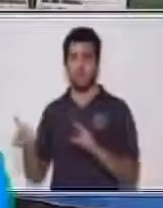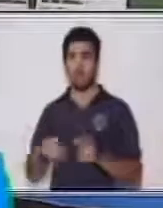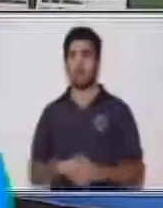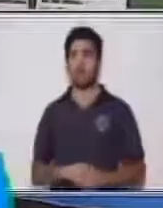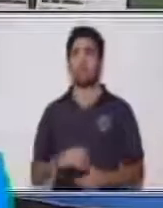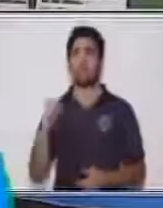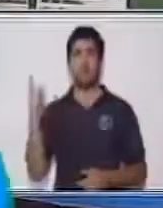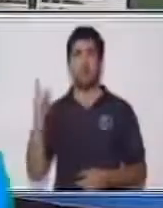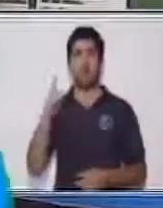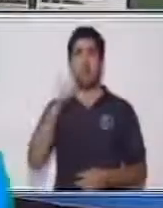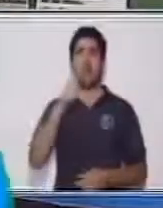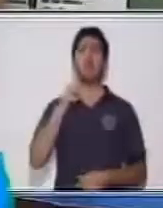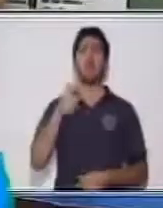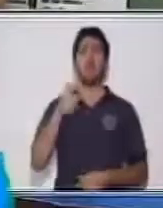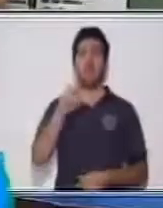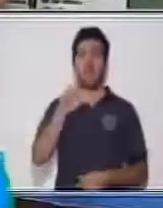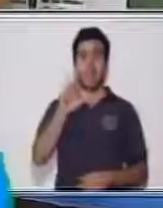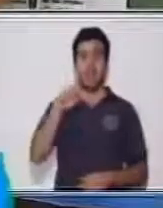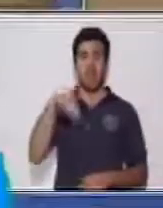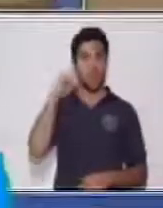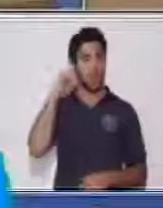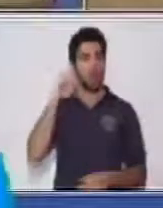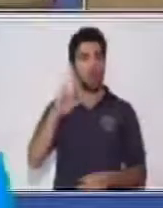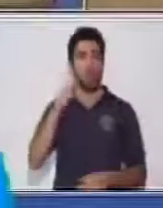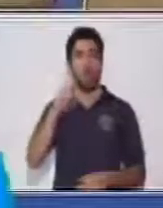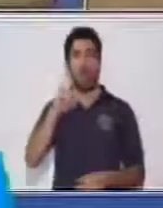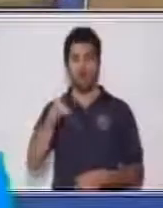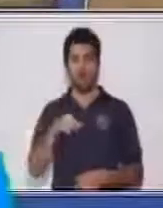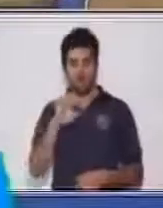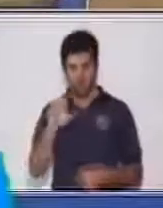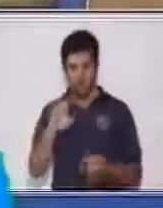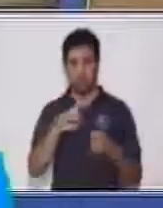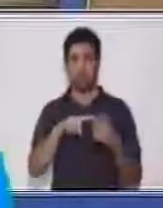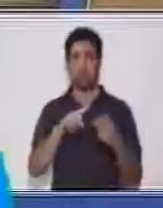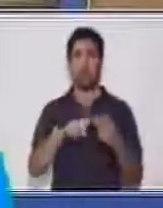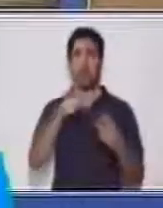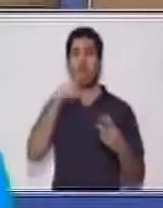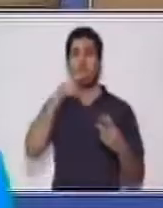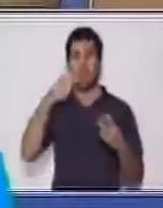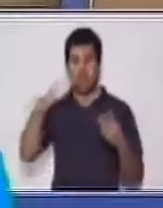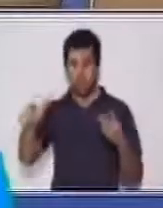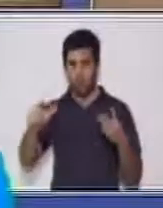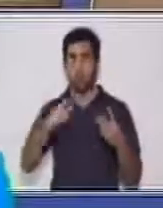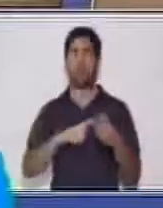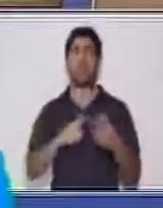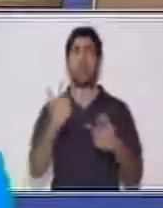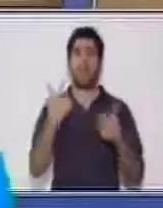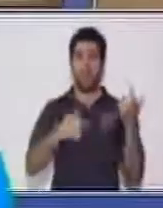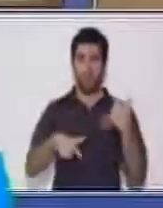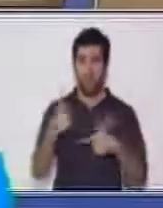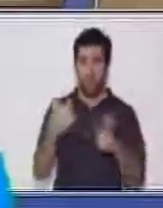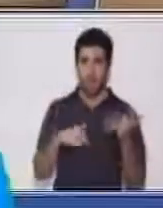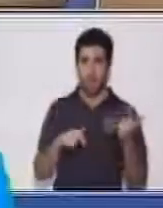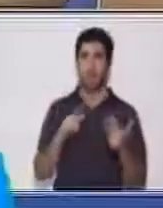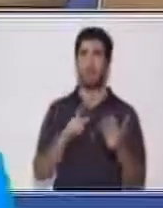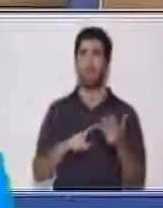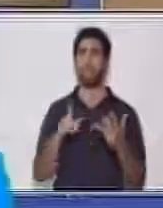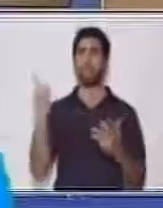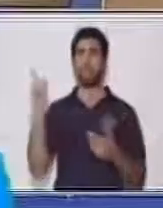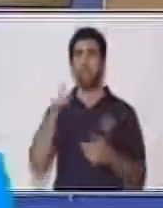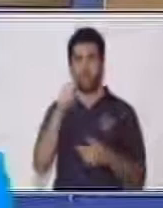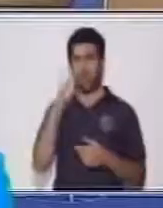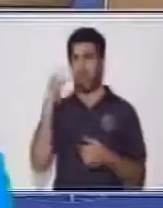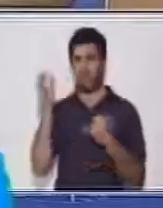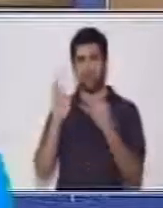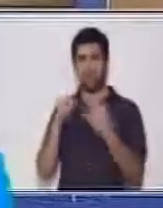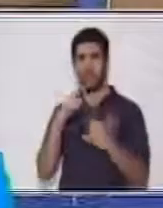lenguaje, lengua y habla. ¿Y cuál es la diferencia? Tal vez cuando estamos presentando a nuestros intérpretes has